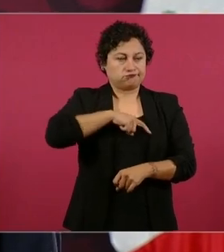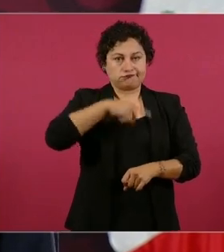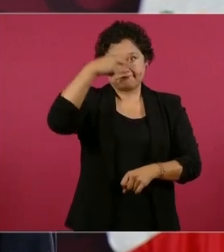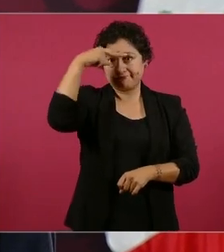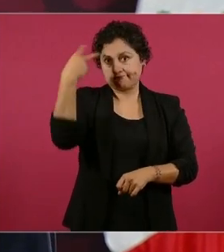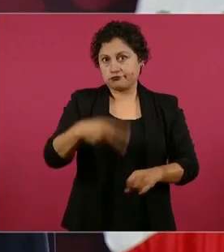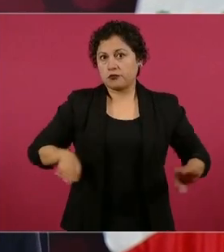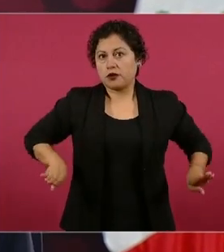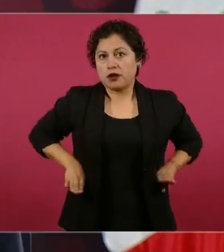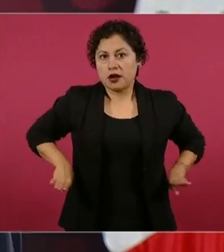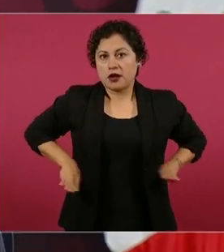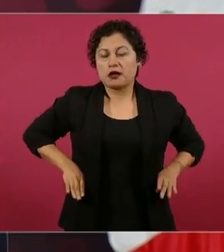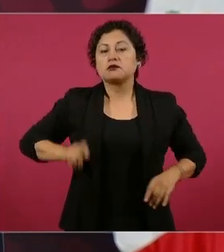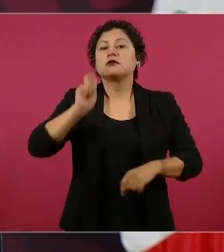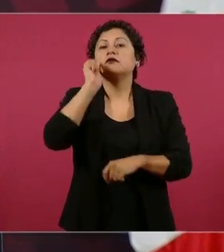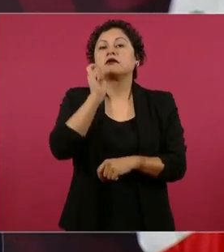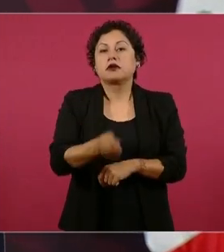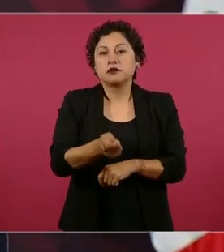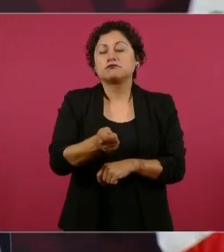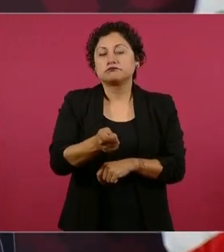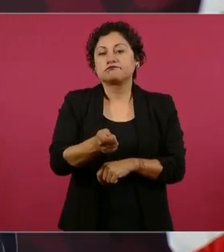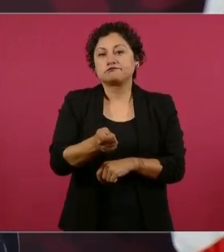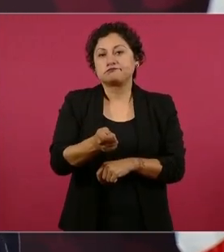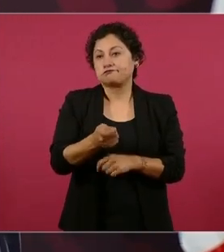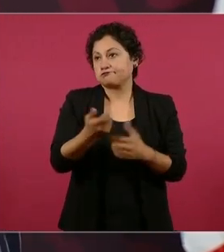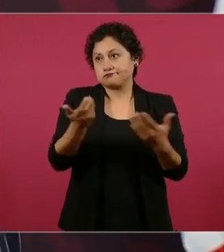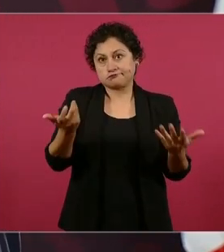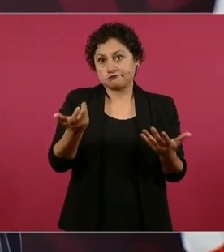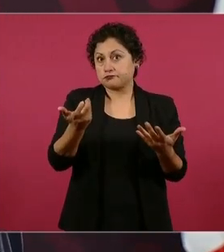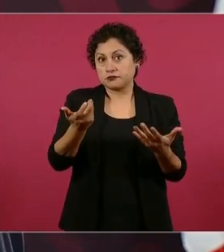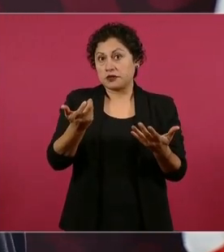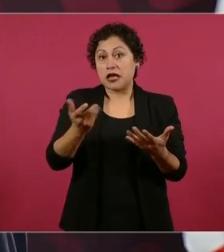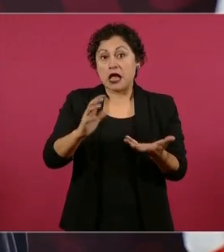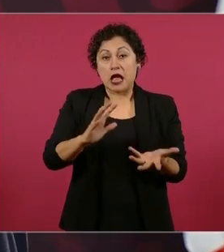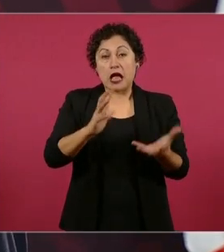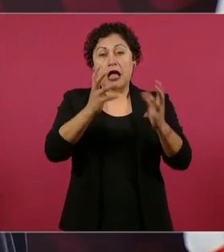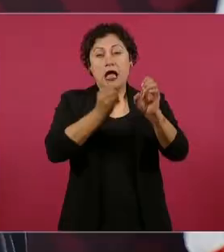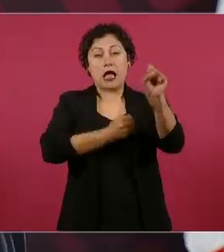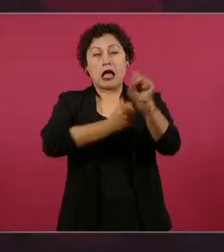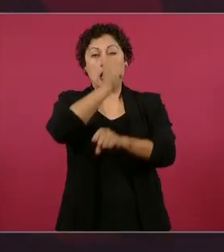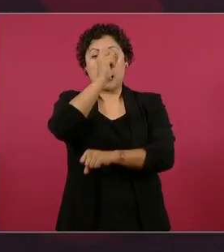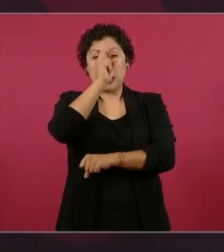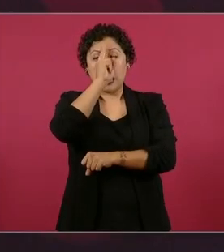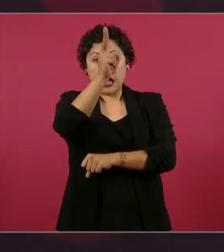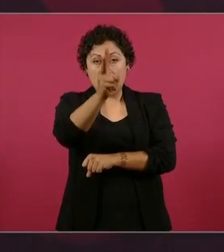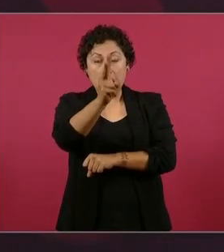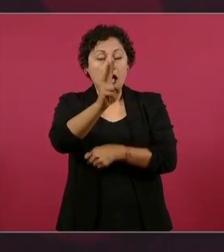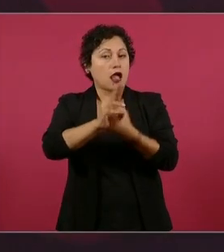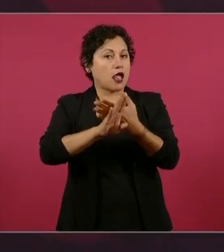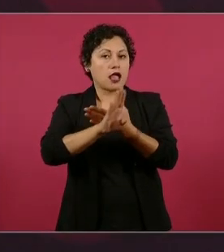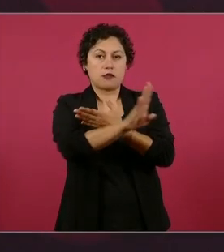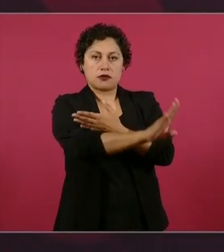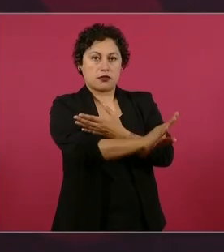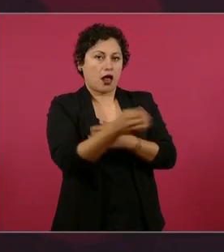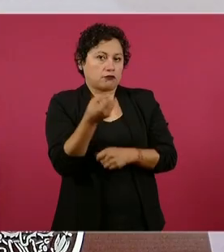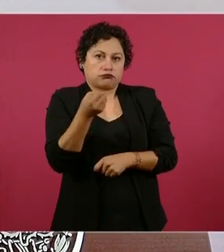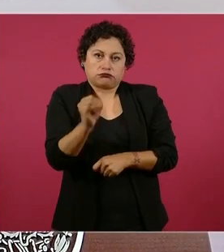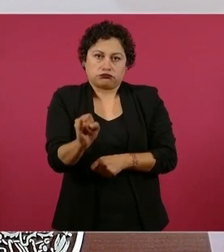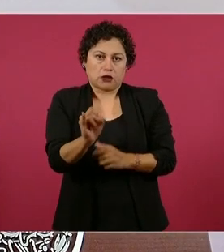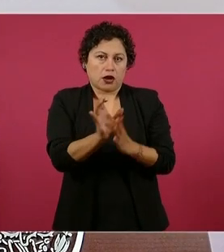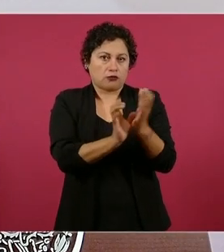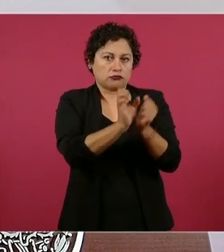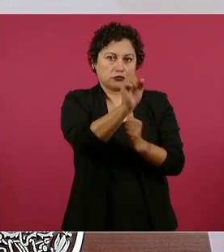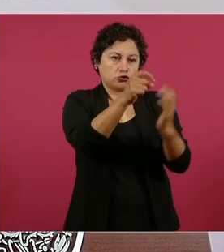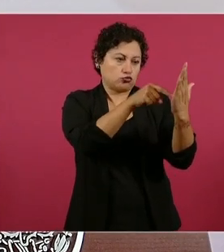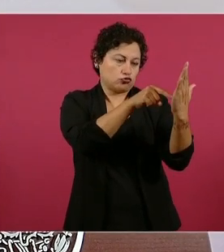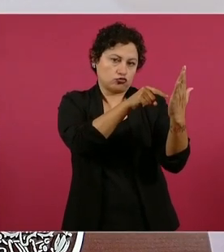lo establece la Constitución nuestra en cuanto a nuestra política